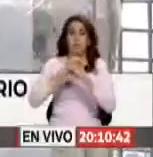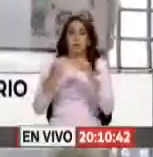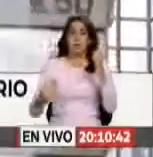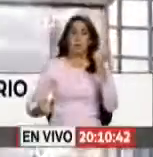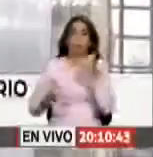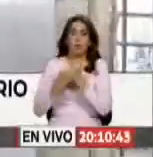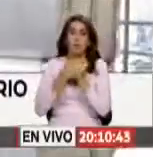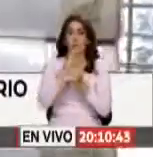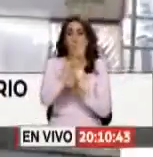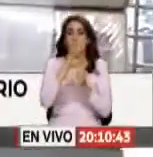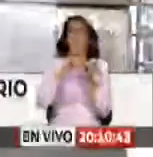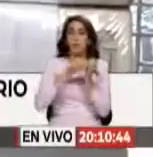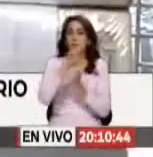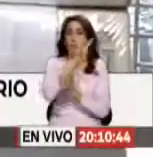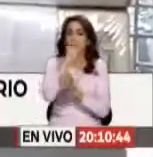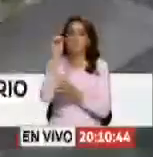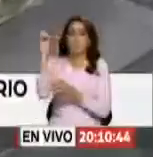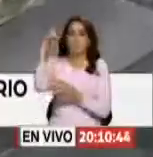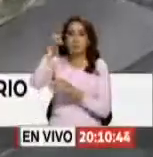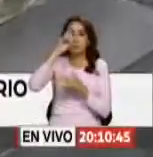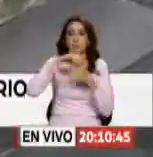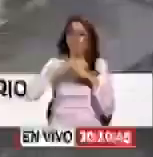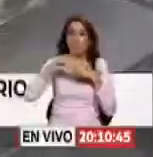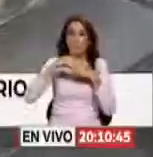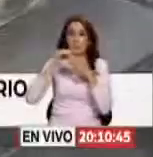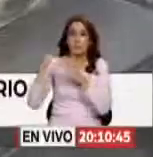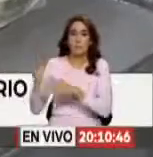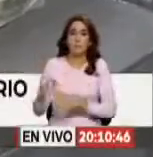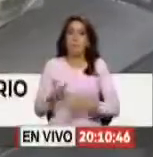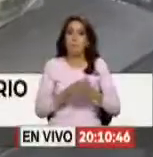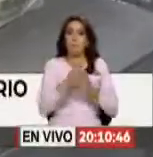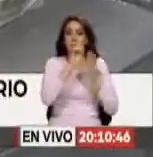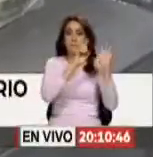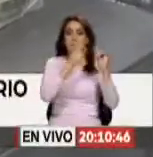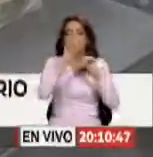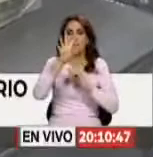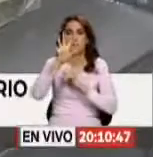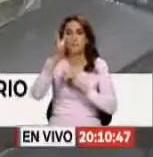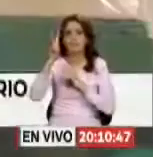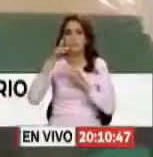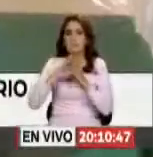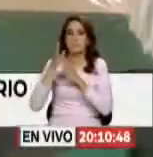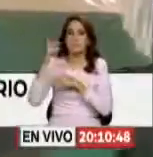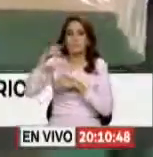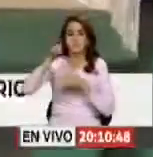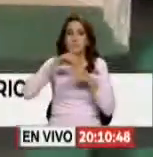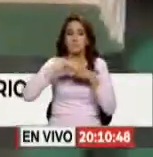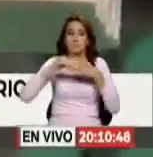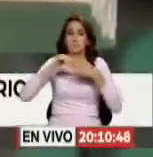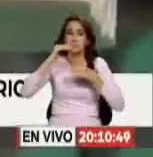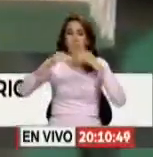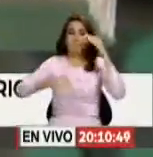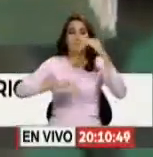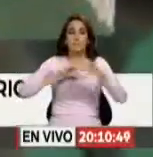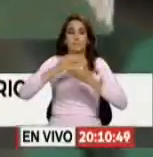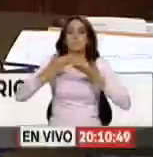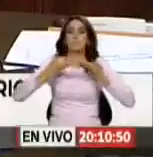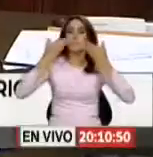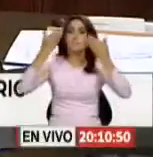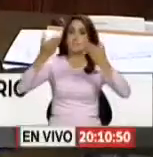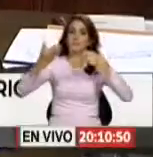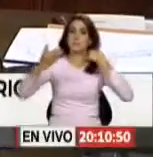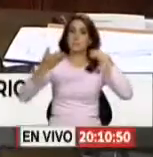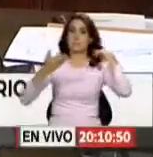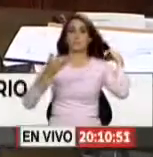de 4.200 millones de dólares, de los cuales 652 millones serán entregados de manera inmediata?